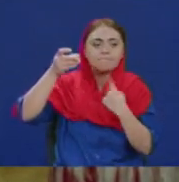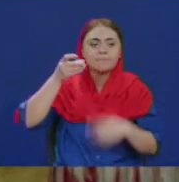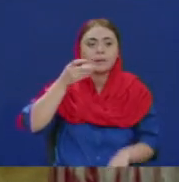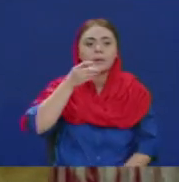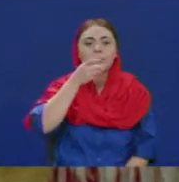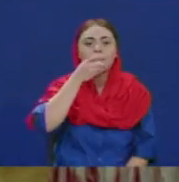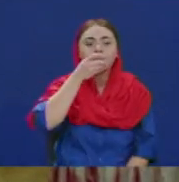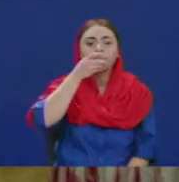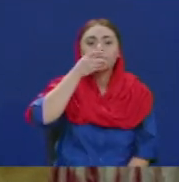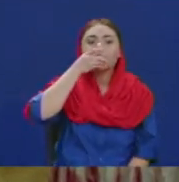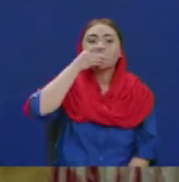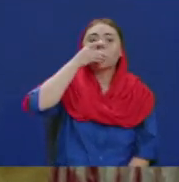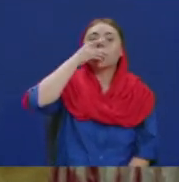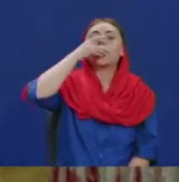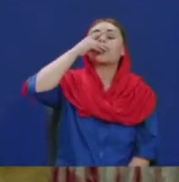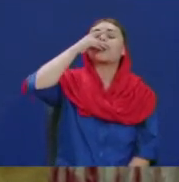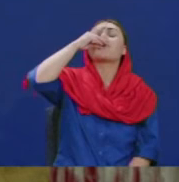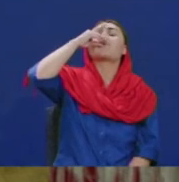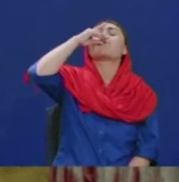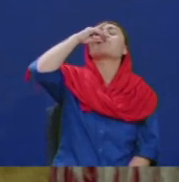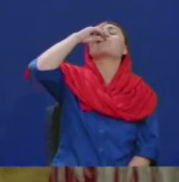Jesús.